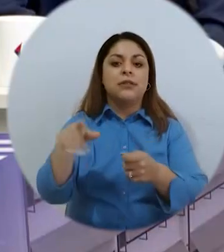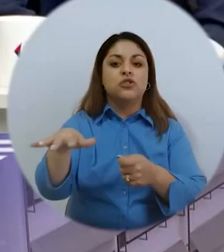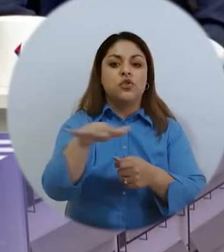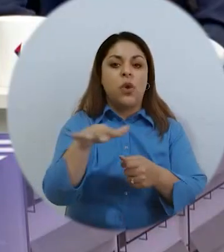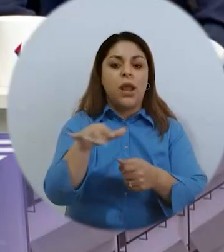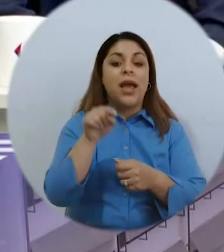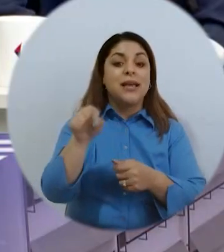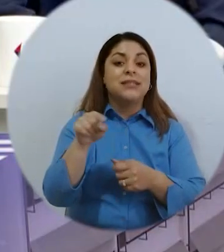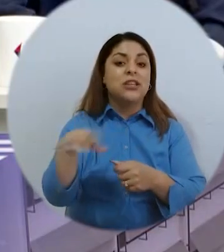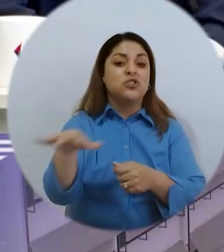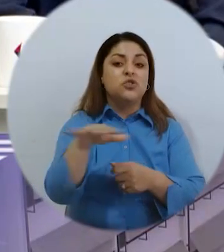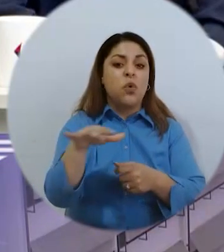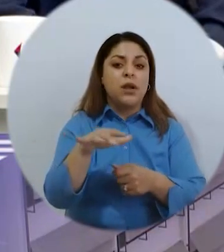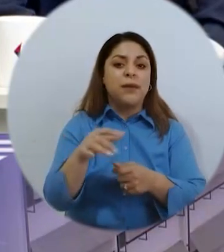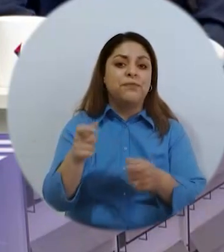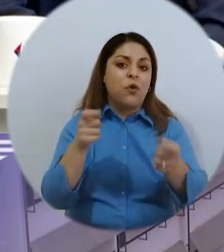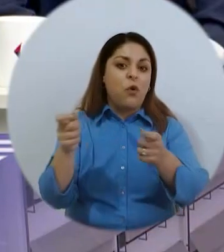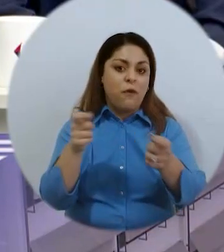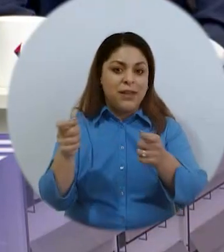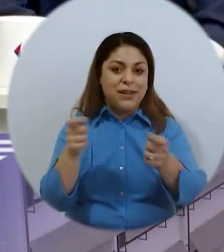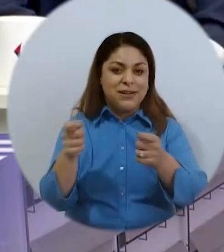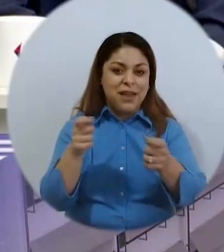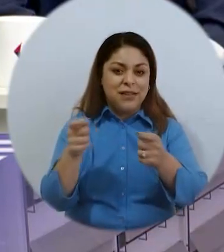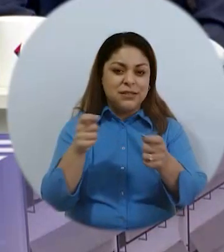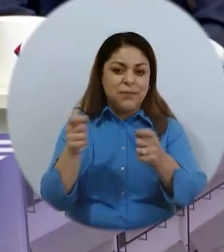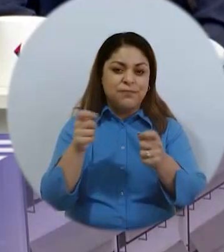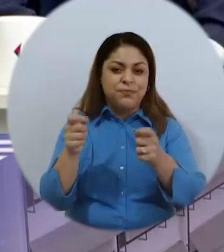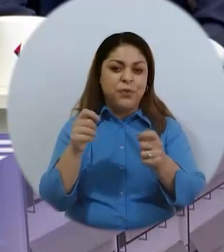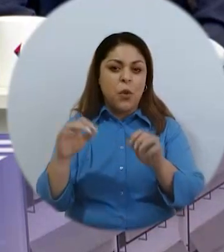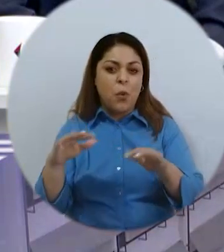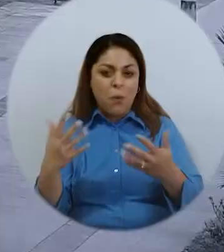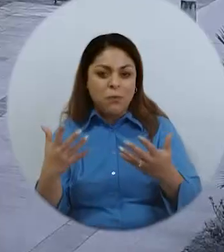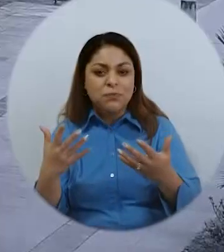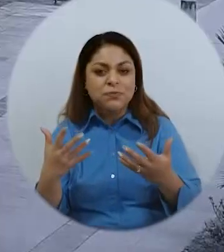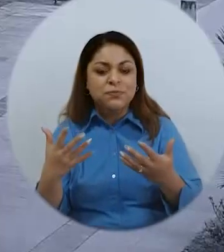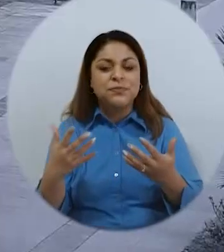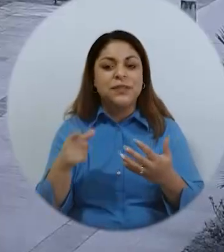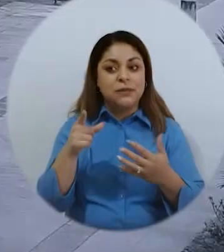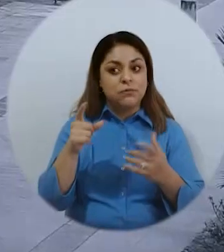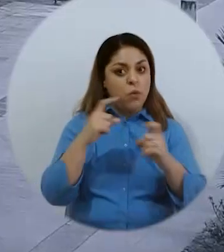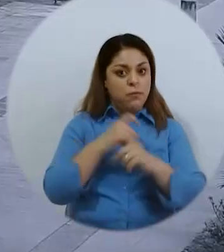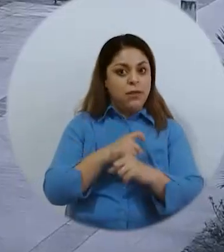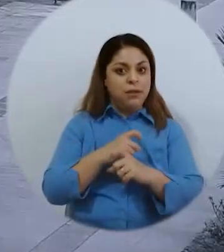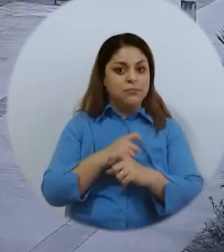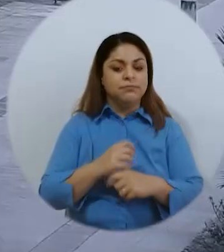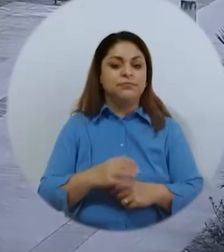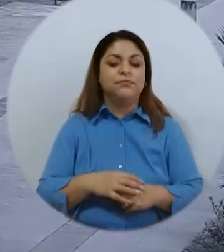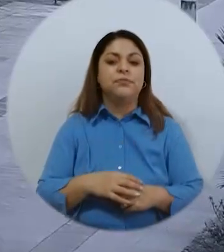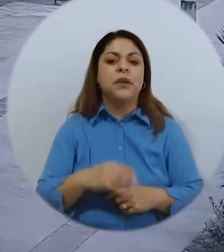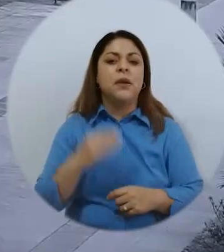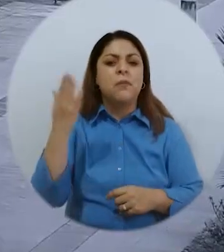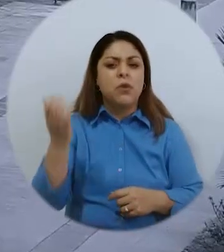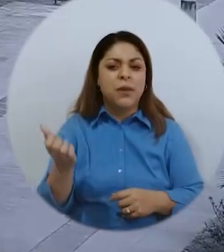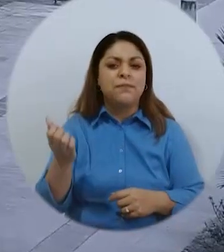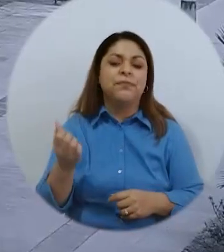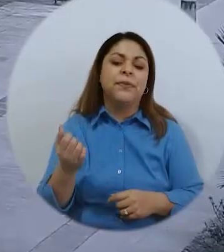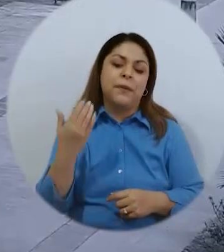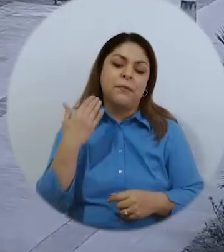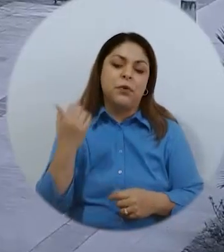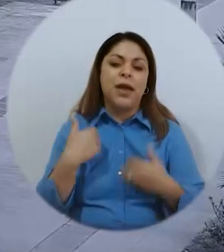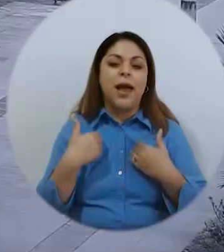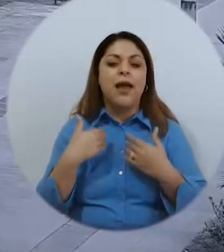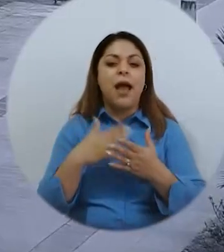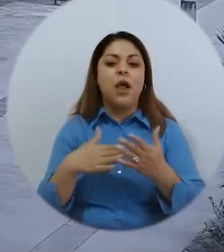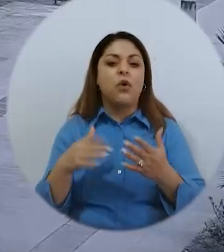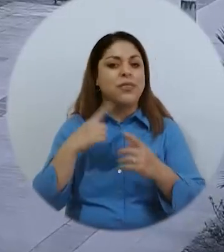de esta zona, que es una zona que en términos de gobernanza, es decir, de cómo la gestionamos, es compleja, ¿verdad? ¿Por qué? Porque